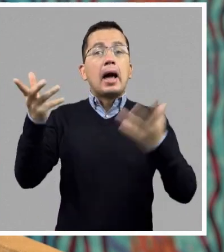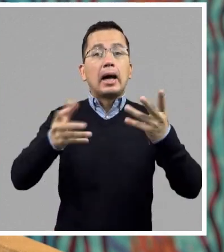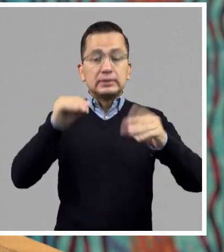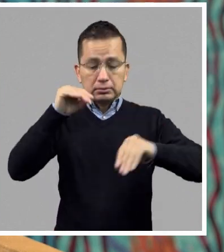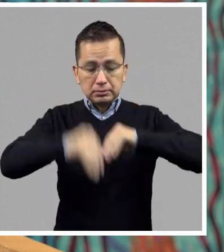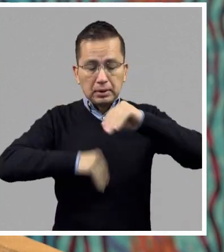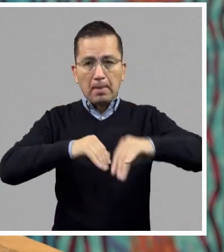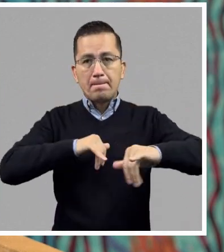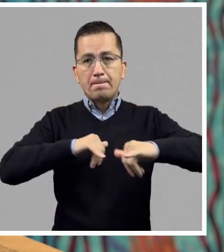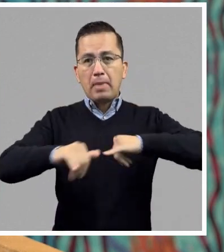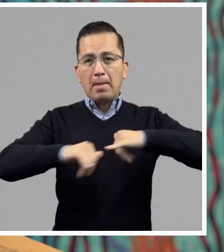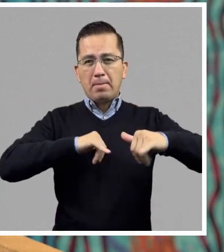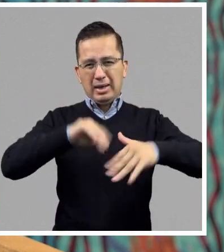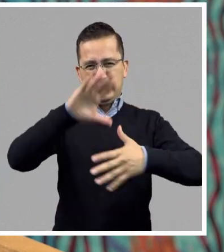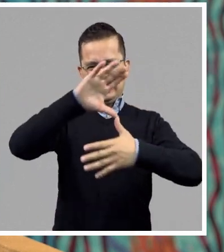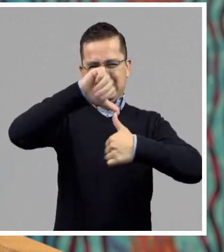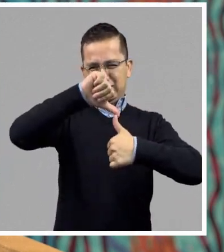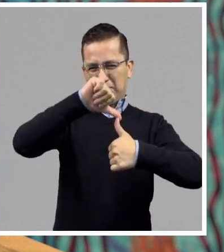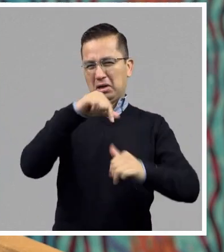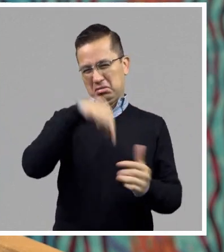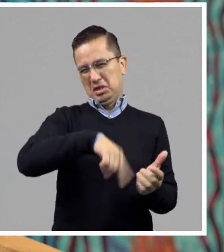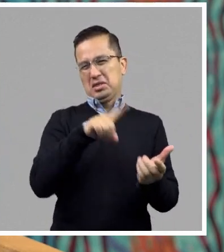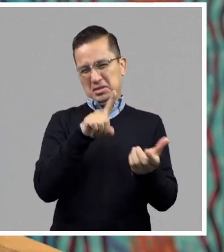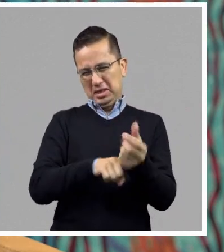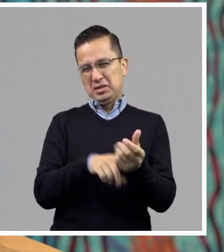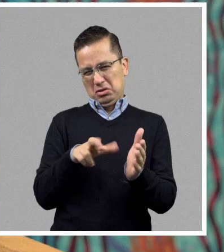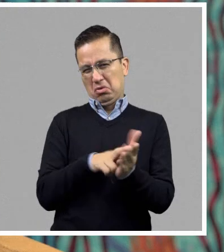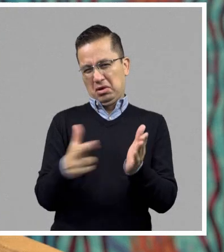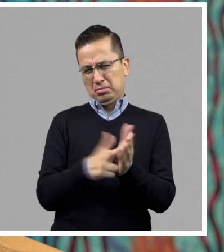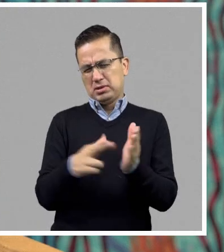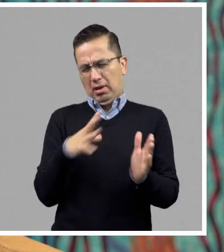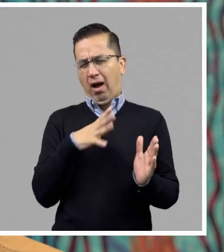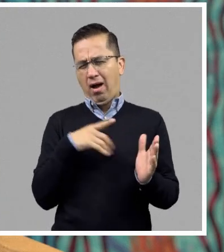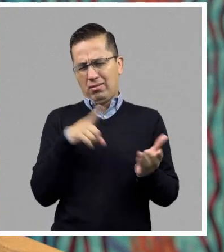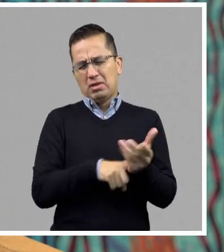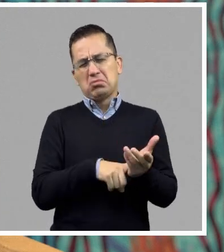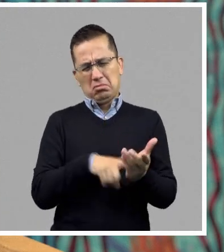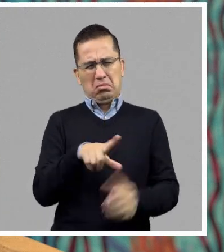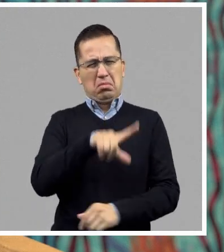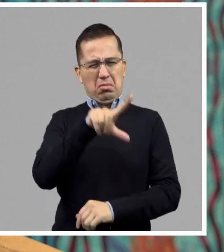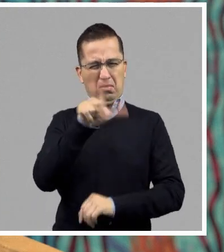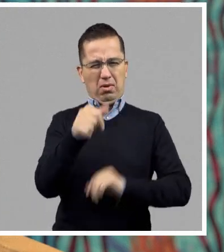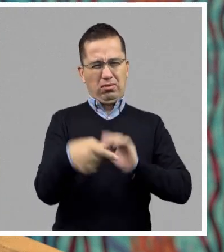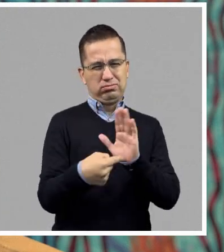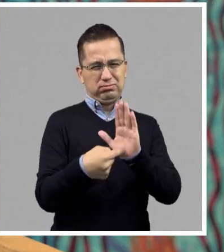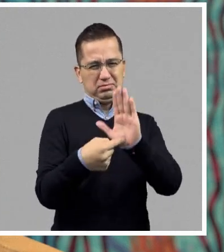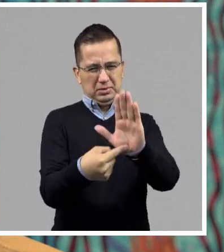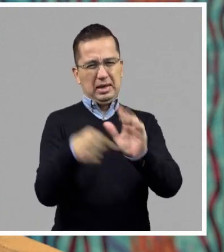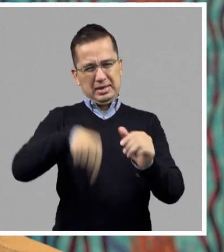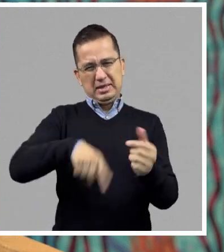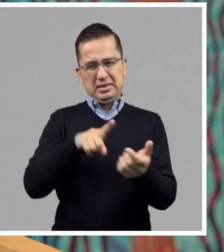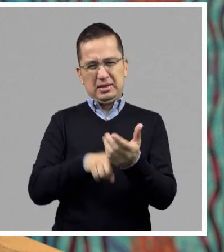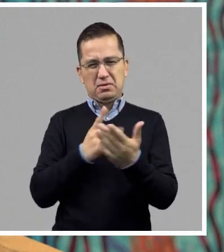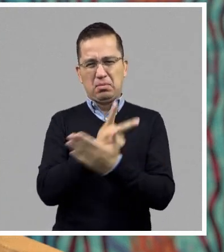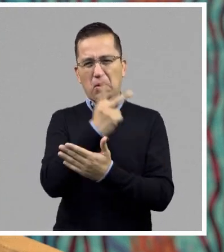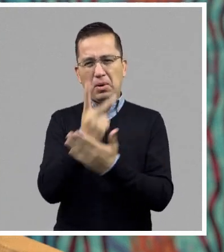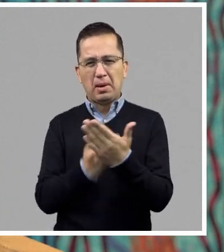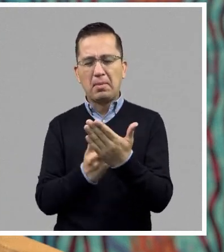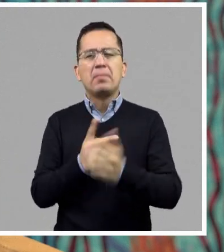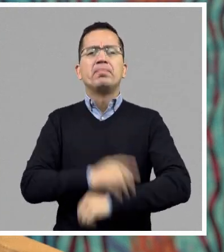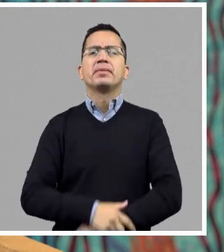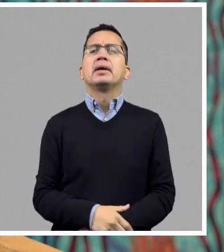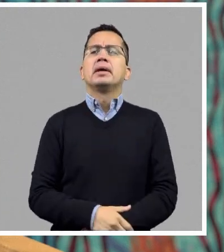de Centroamérica que publicamos en esta edición lo van a ver lo vamos a ver este al rato en ilustración de este